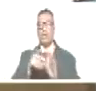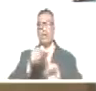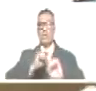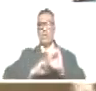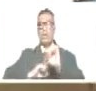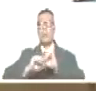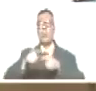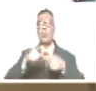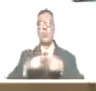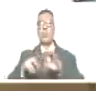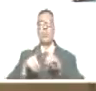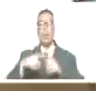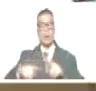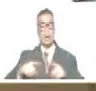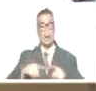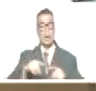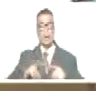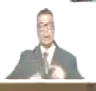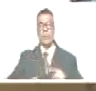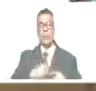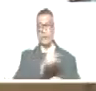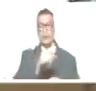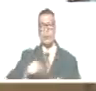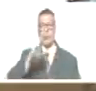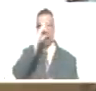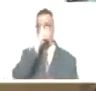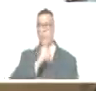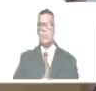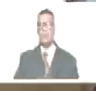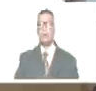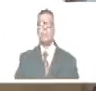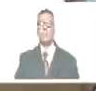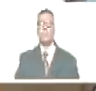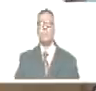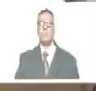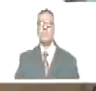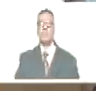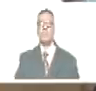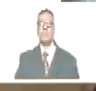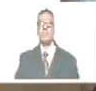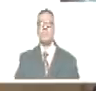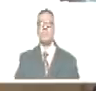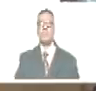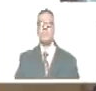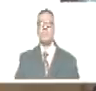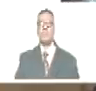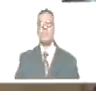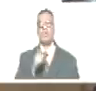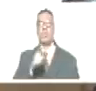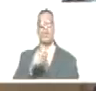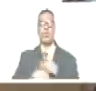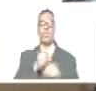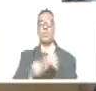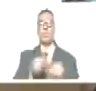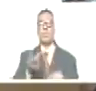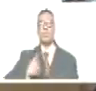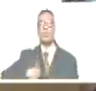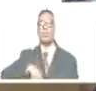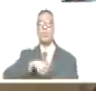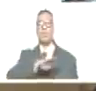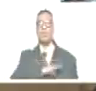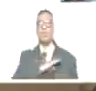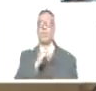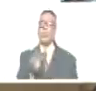de las personas con discapacidad, pero bueno, ¿qué estamos haciendo nosotros extra para